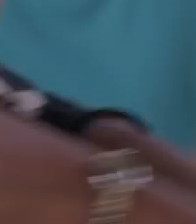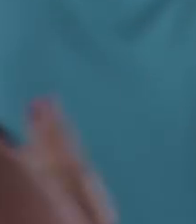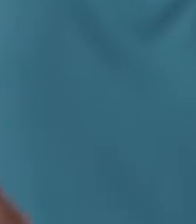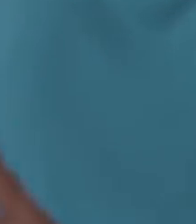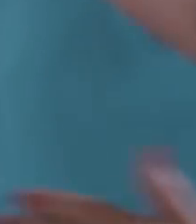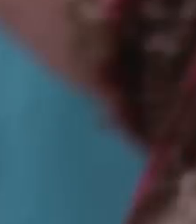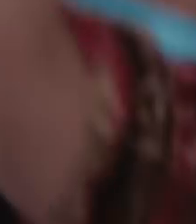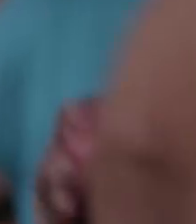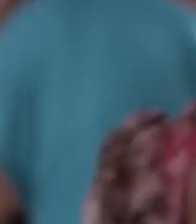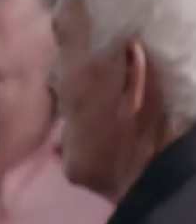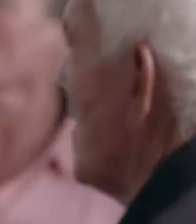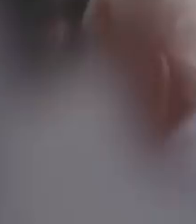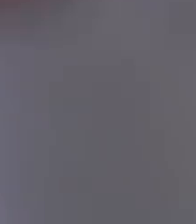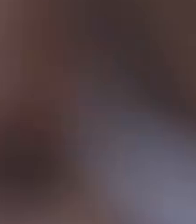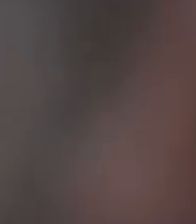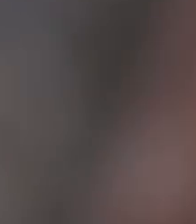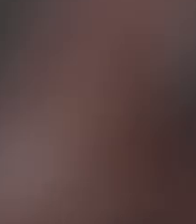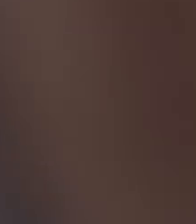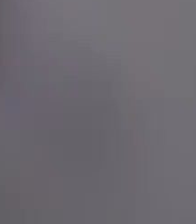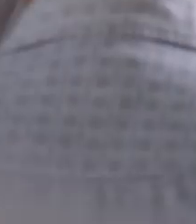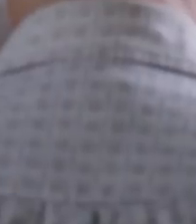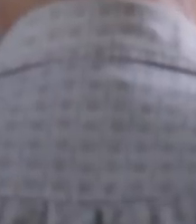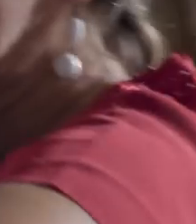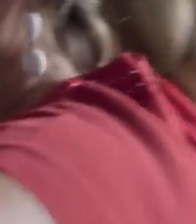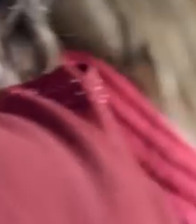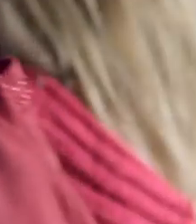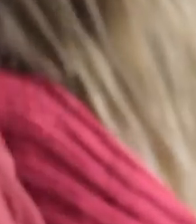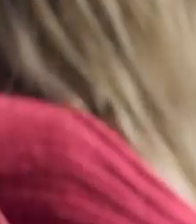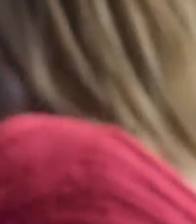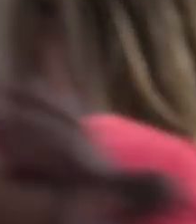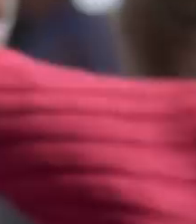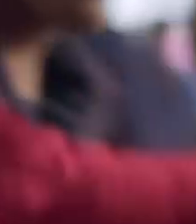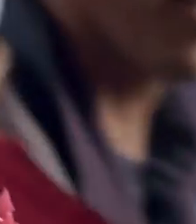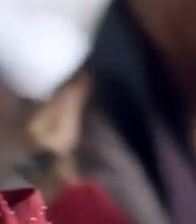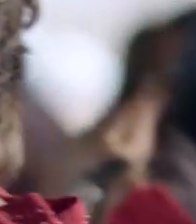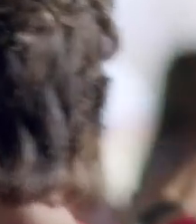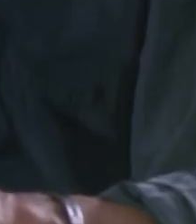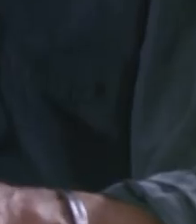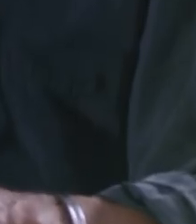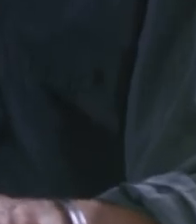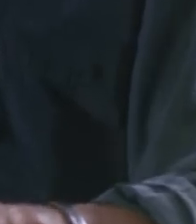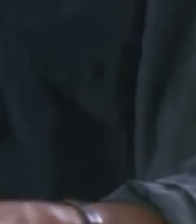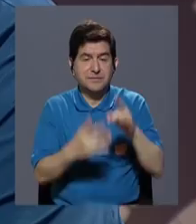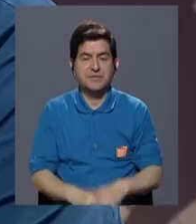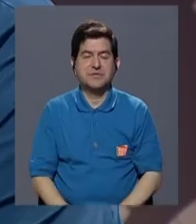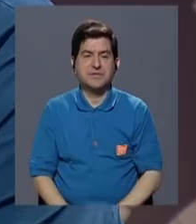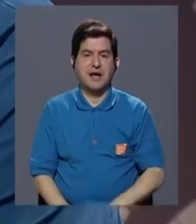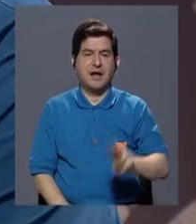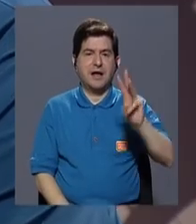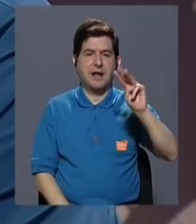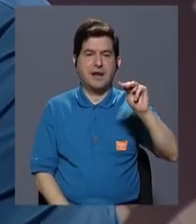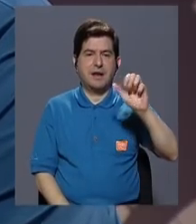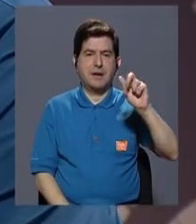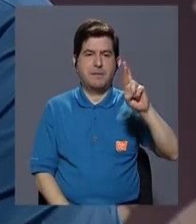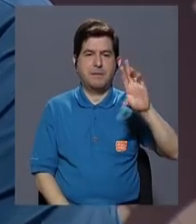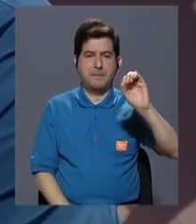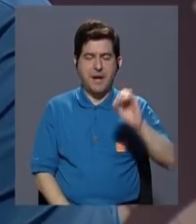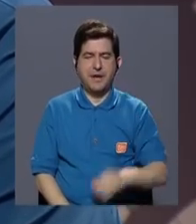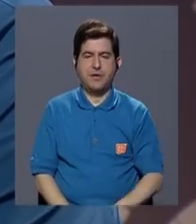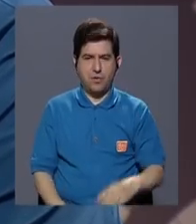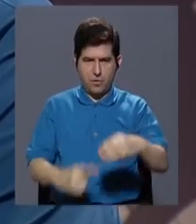que le dieron tridimensional tridimensionalidad a esta historia particularmente en el caso de marco que es el protagonista